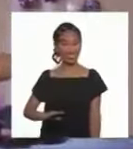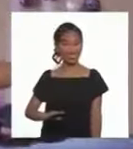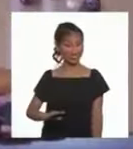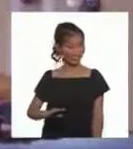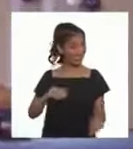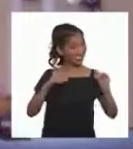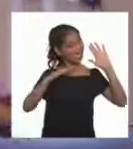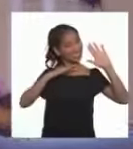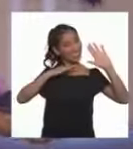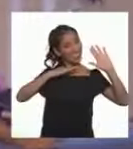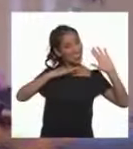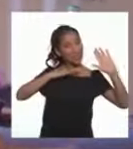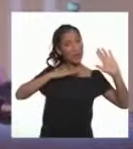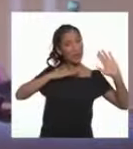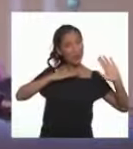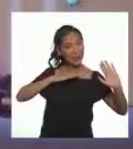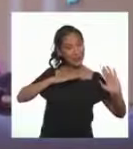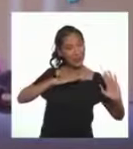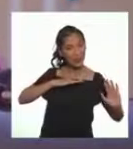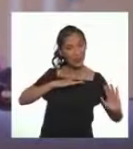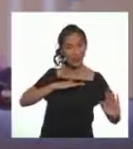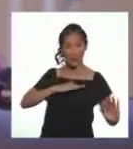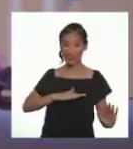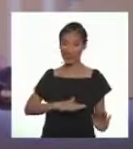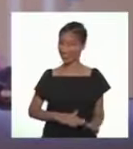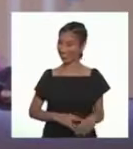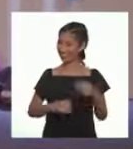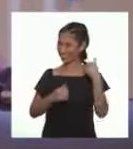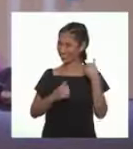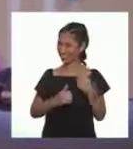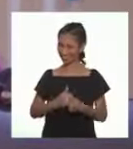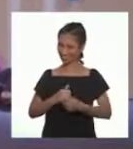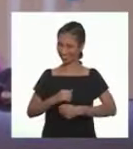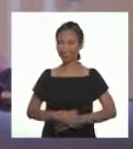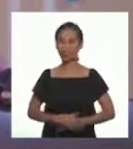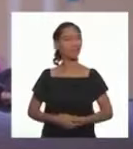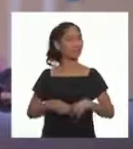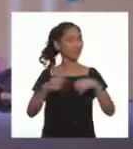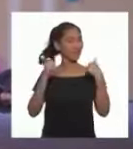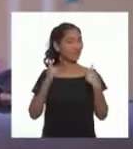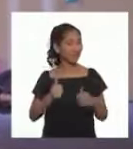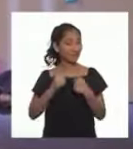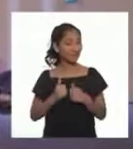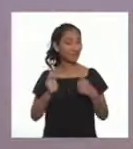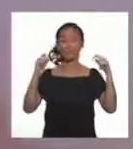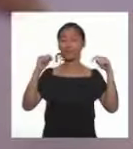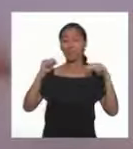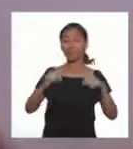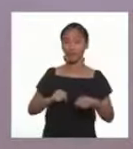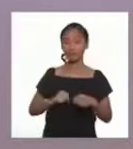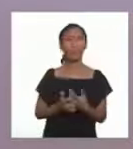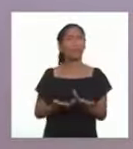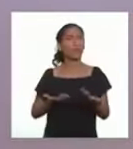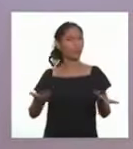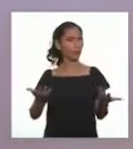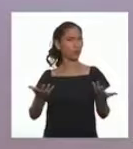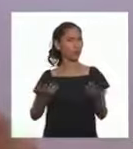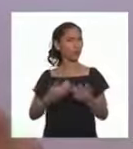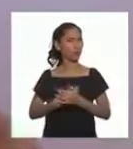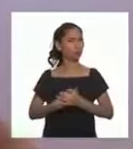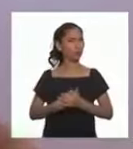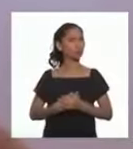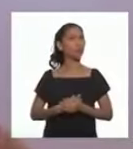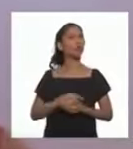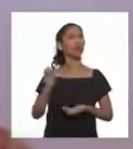Y bajamos lentamente el brazo. ¡Eso es! ¡Muy bien! Ahora vamos a probar a